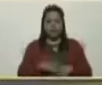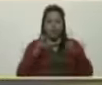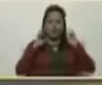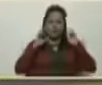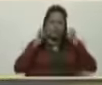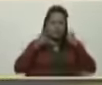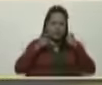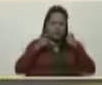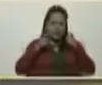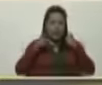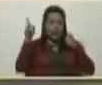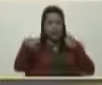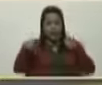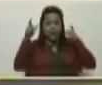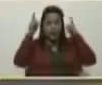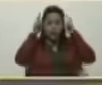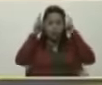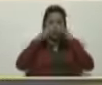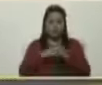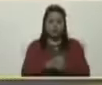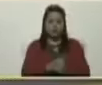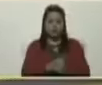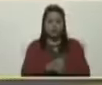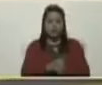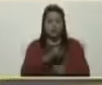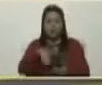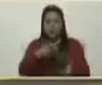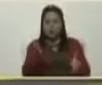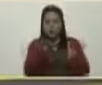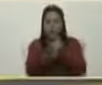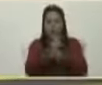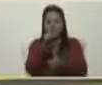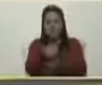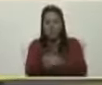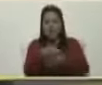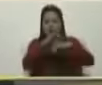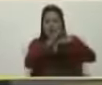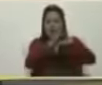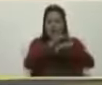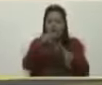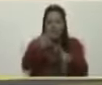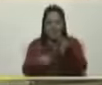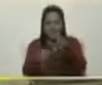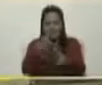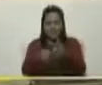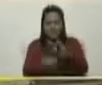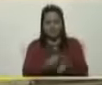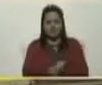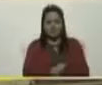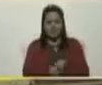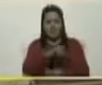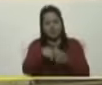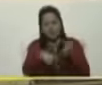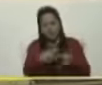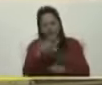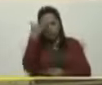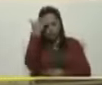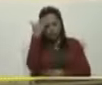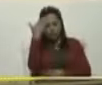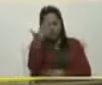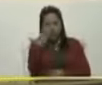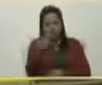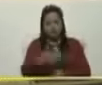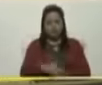Maíz, ganado, doble propósito, carne y leche. Señor presidente, bueno, después de saludarlos, de